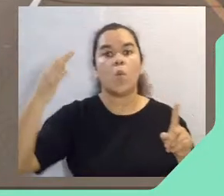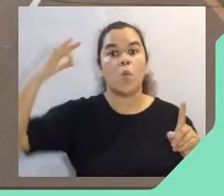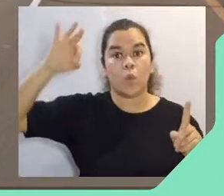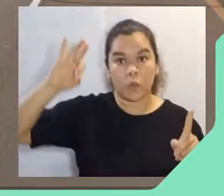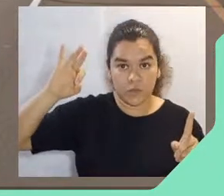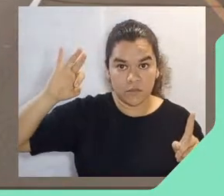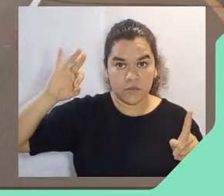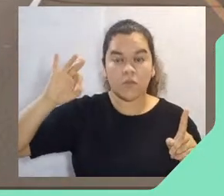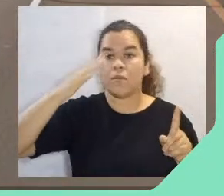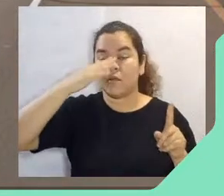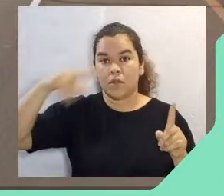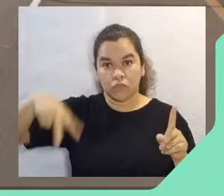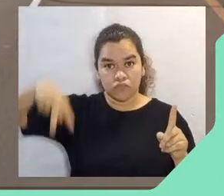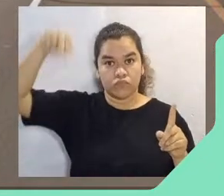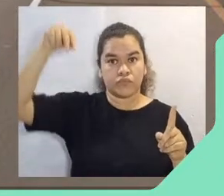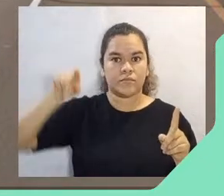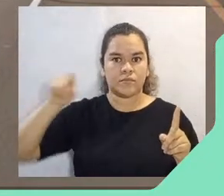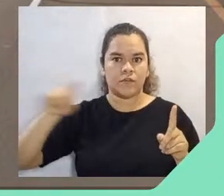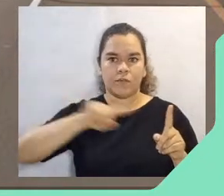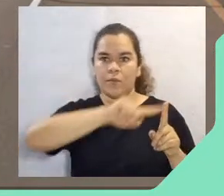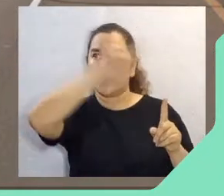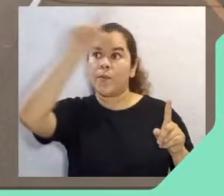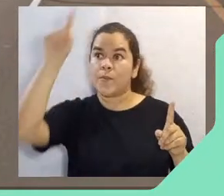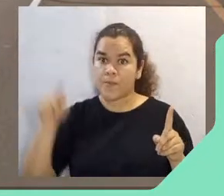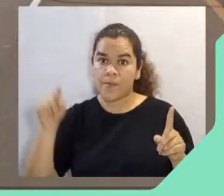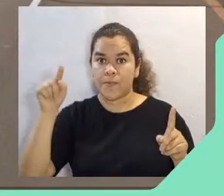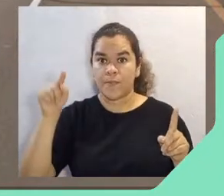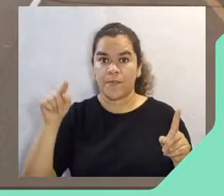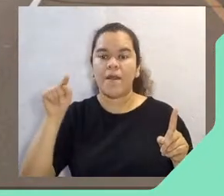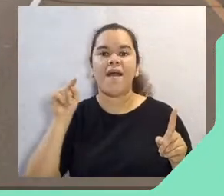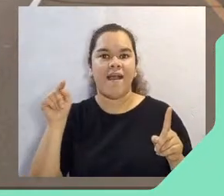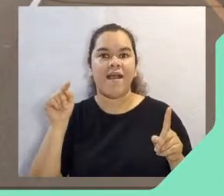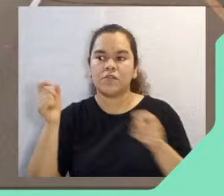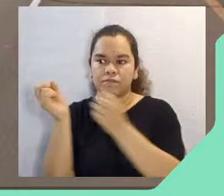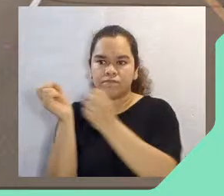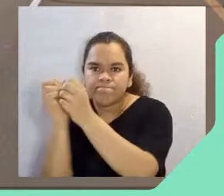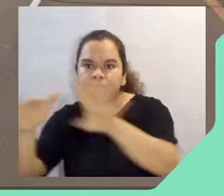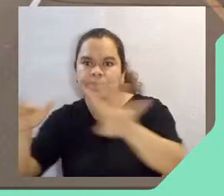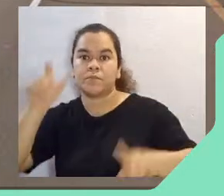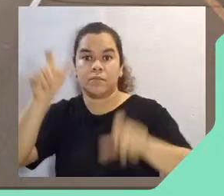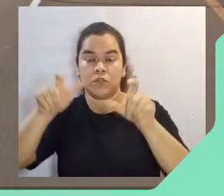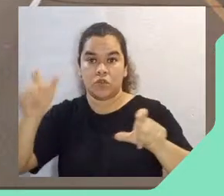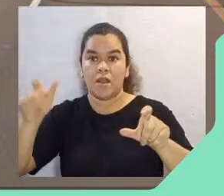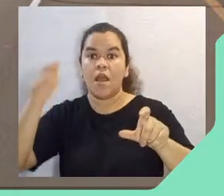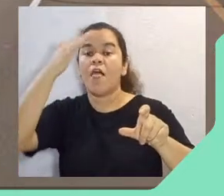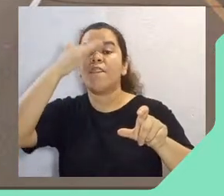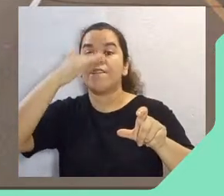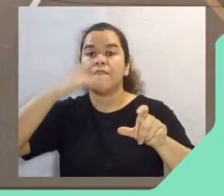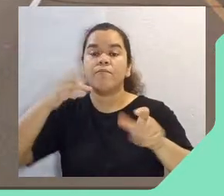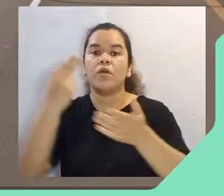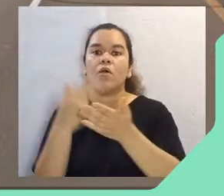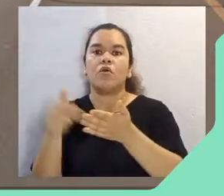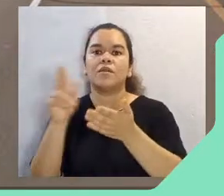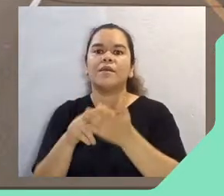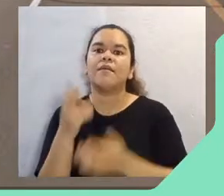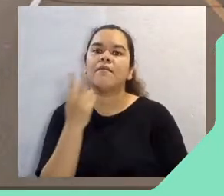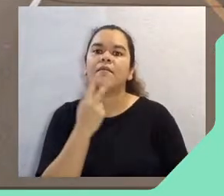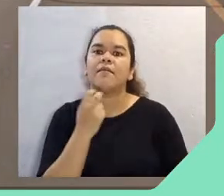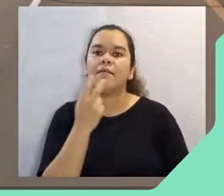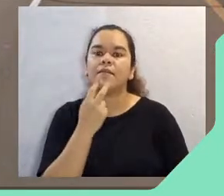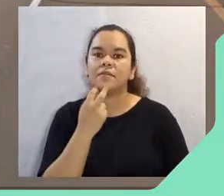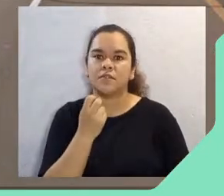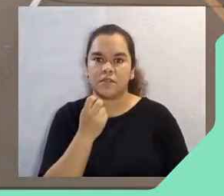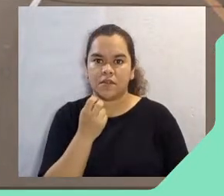del transformador para poder hacer la alimentación del usuario rural, y la energía vuelve, la energía eléctrica, corriente